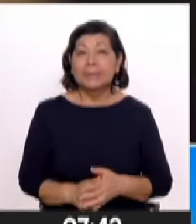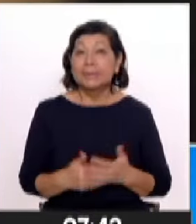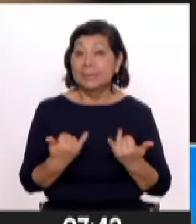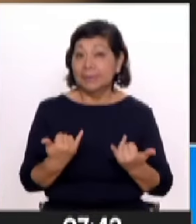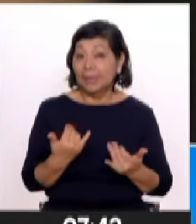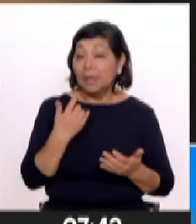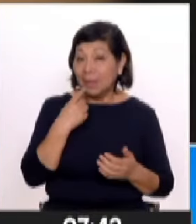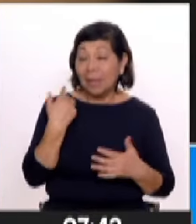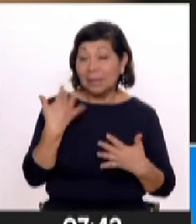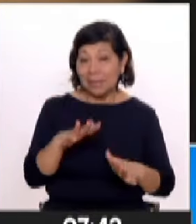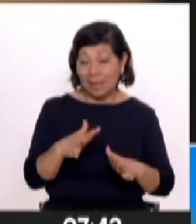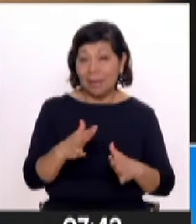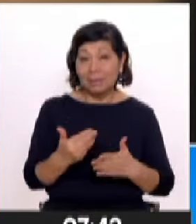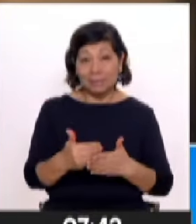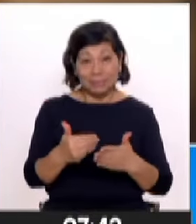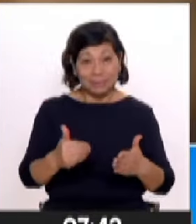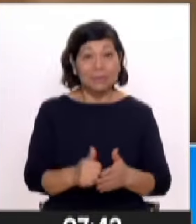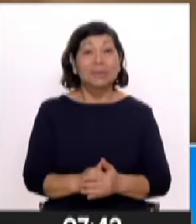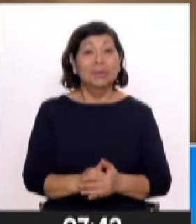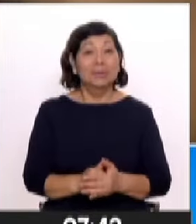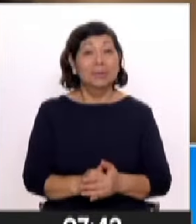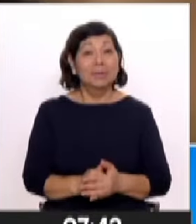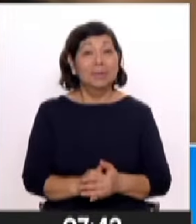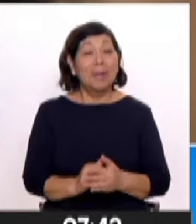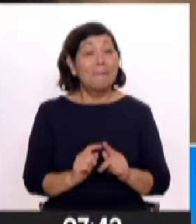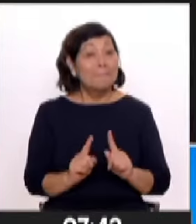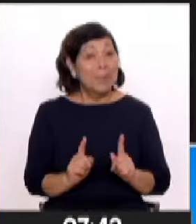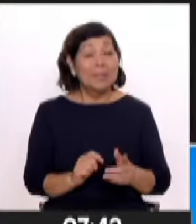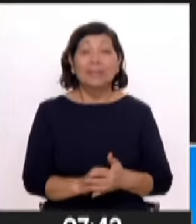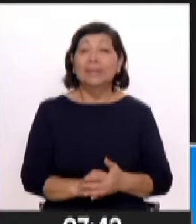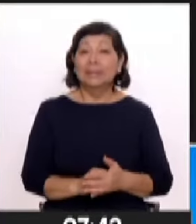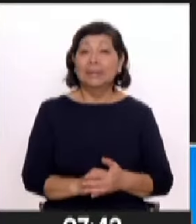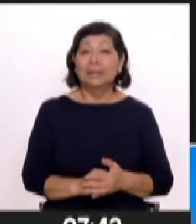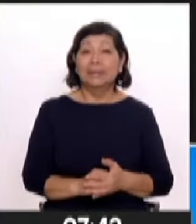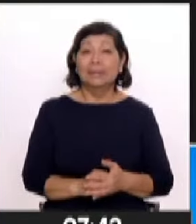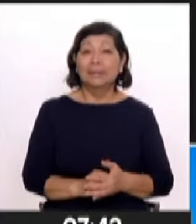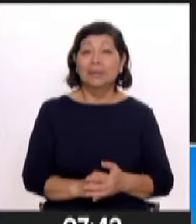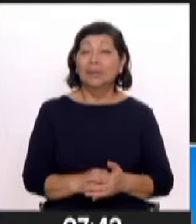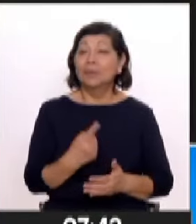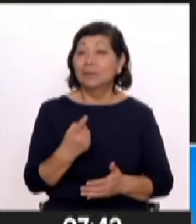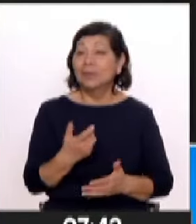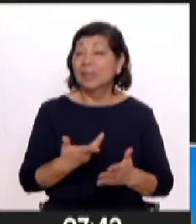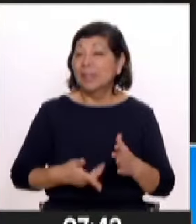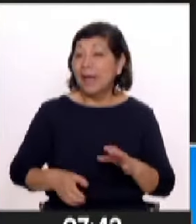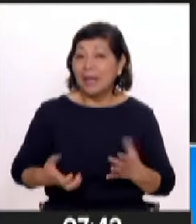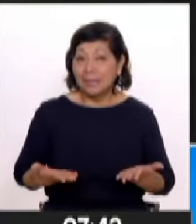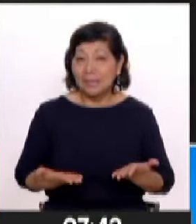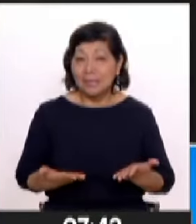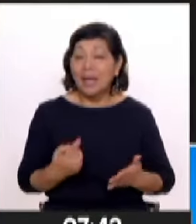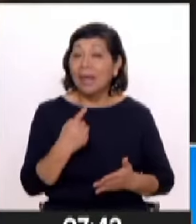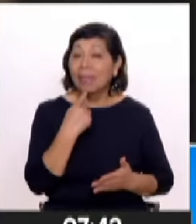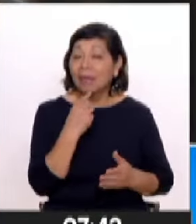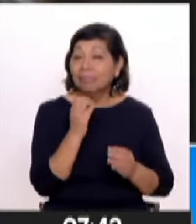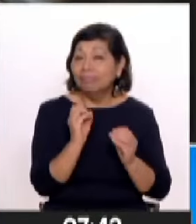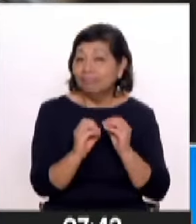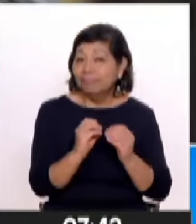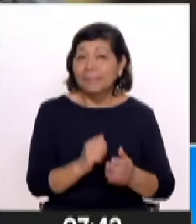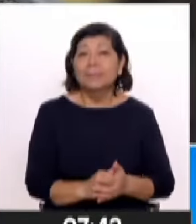que la demanda, porque este es un auto nomás, lo único que hará es ratificar